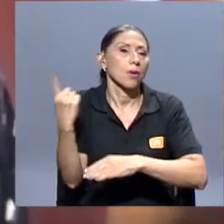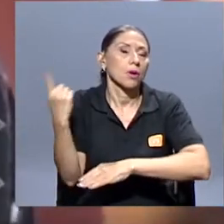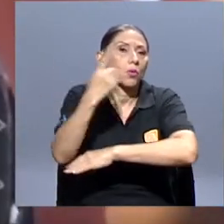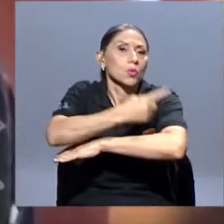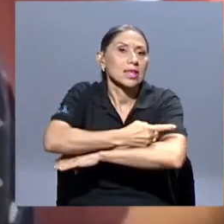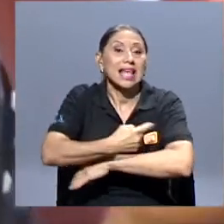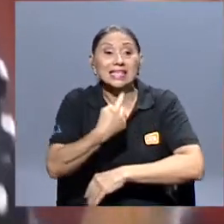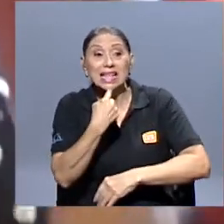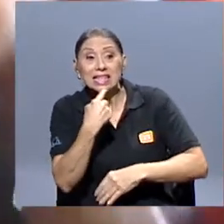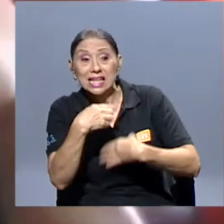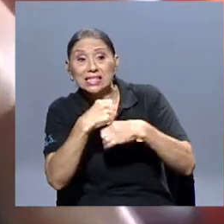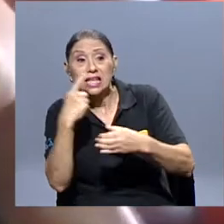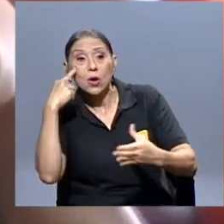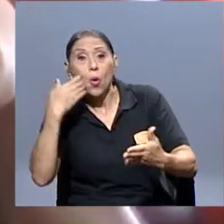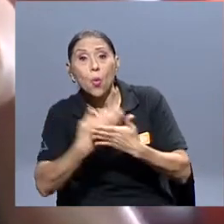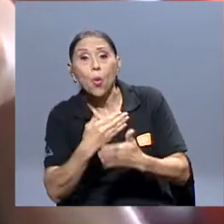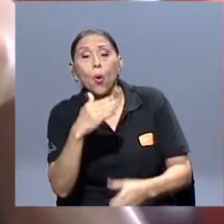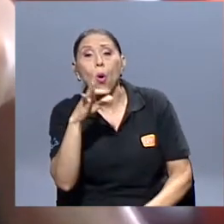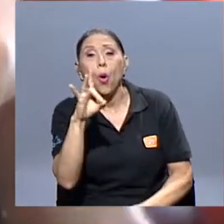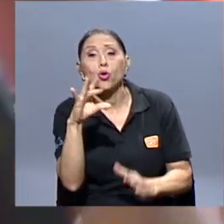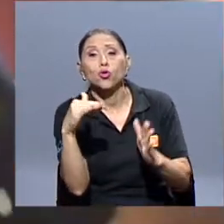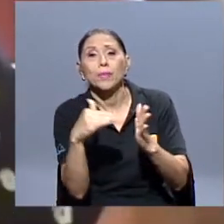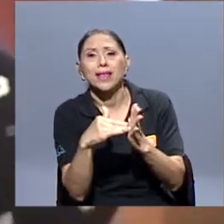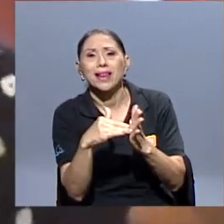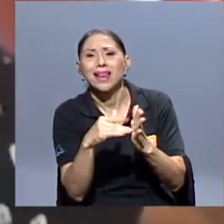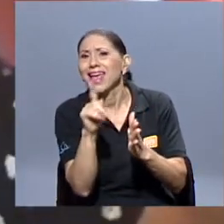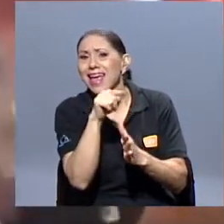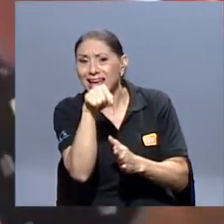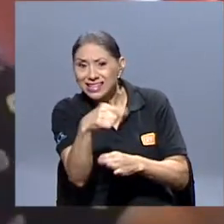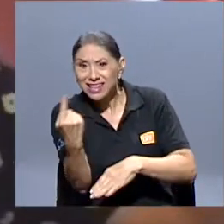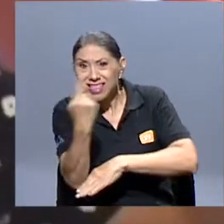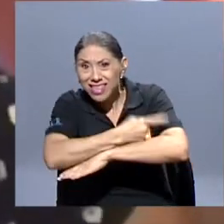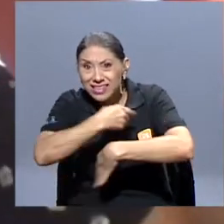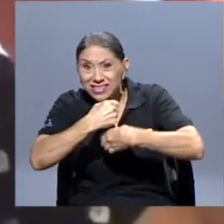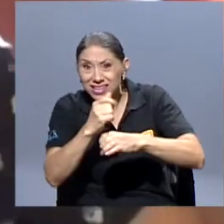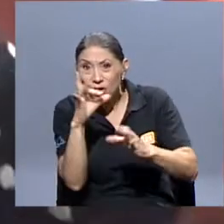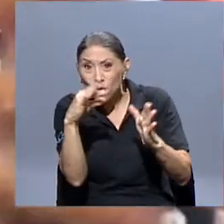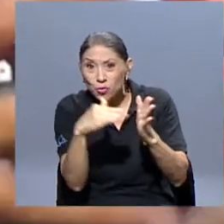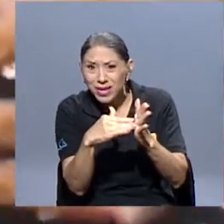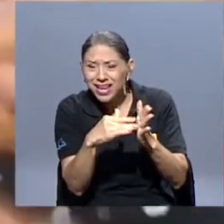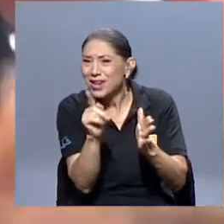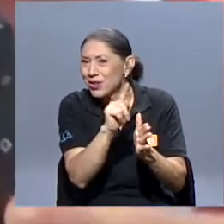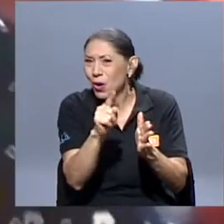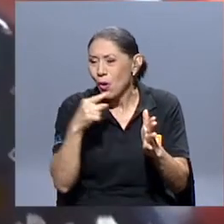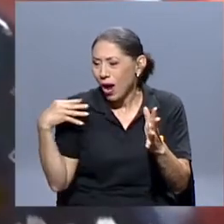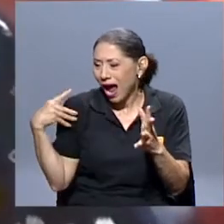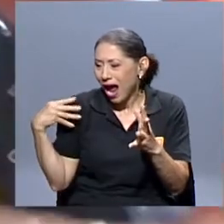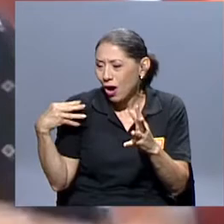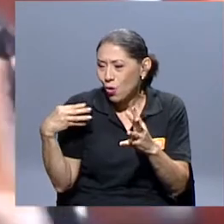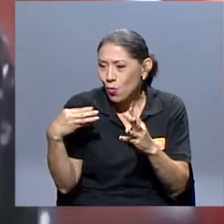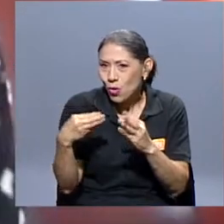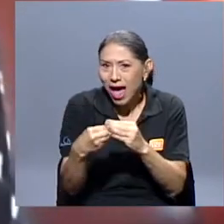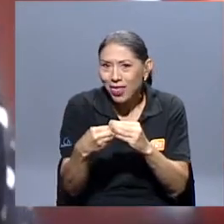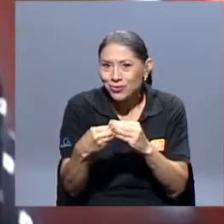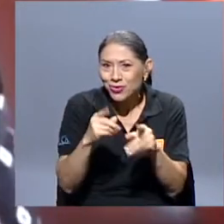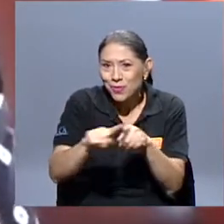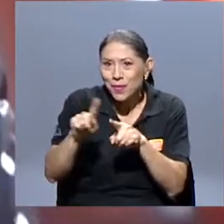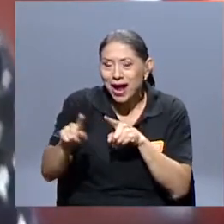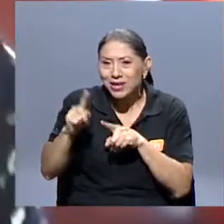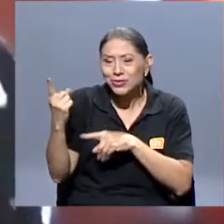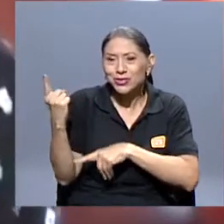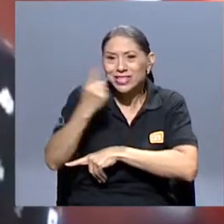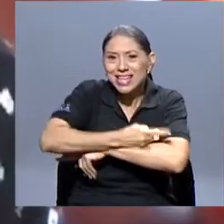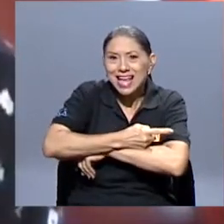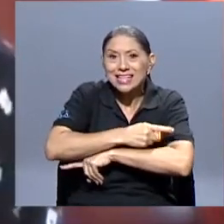8,000 tests que se hicieron, pero no fue que se hicieron 8,000 tests ese día. Esos que vienen acumulados de varios días que se reportaron ese día. Es decir,